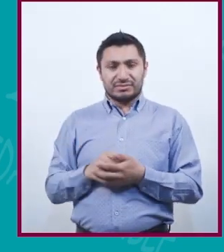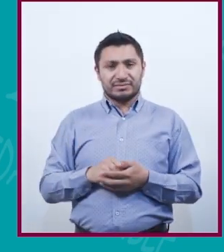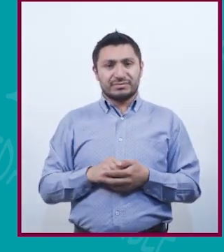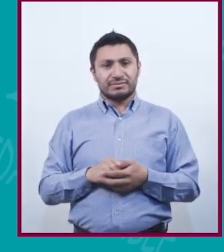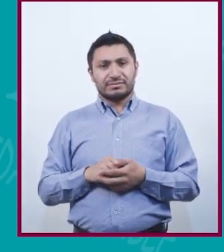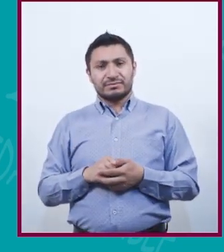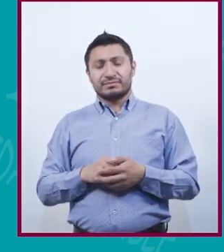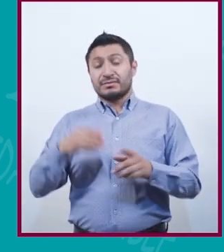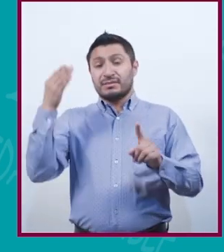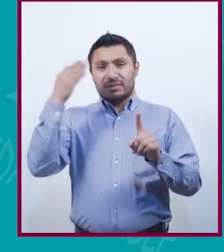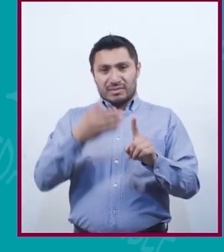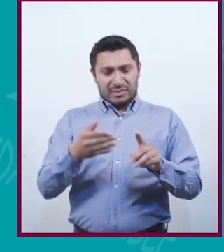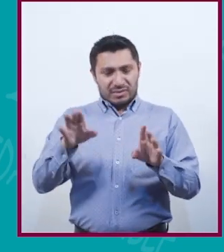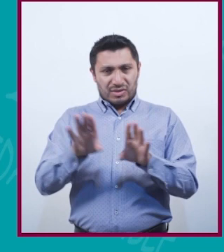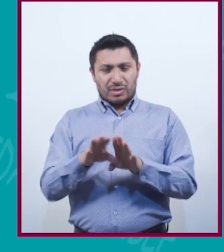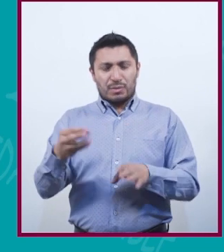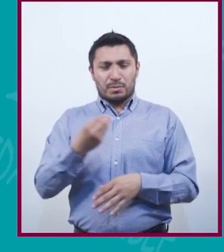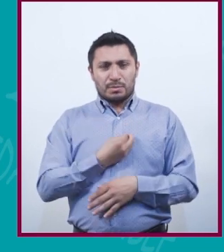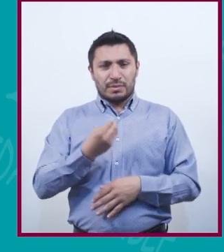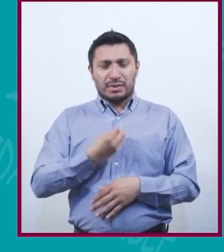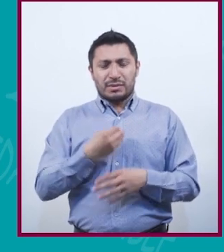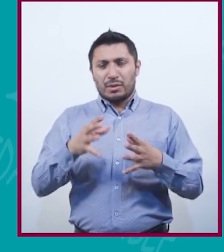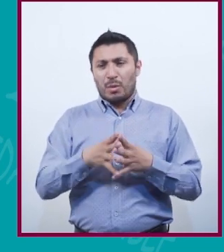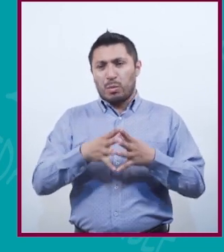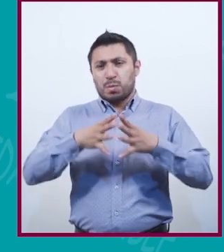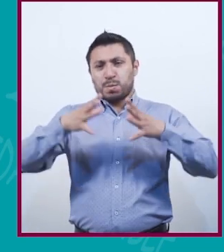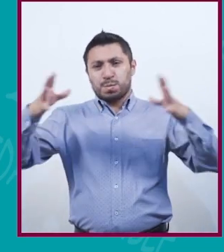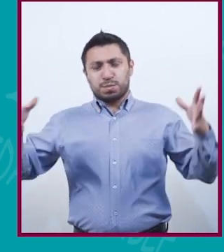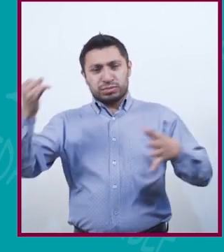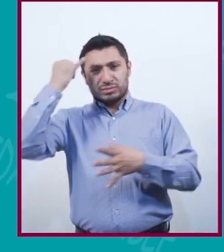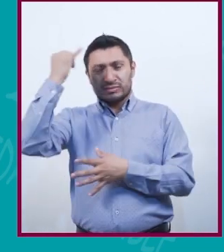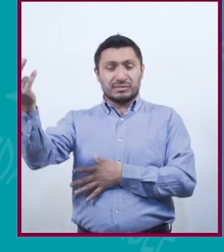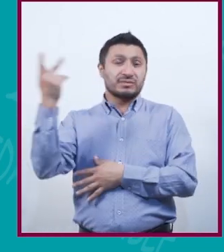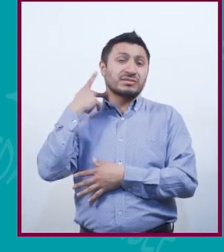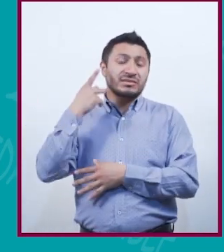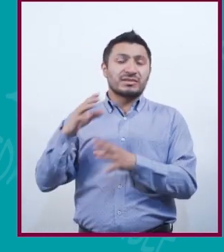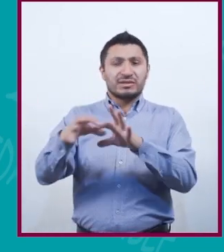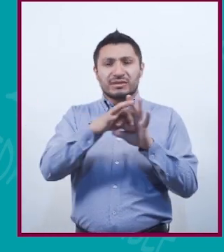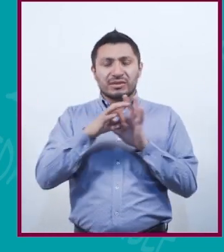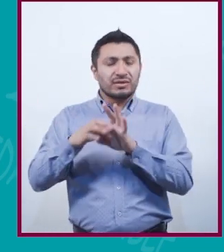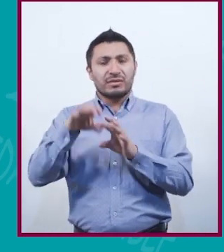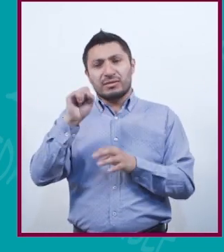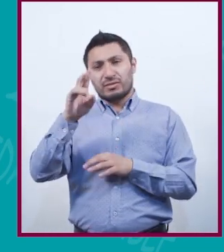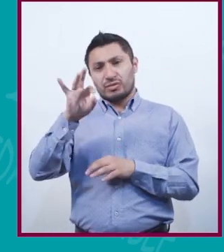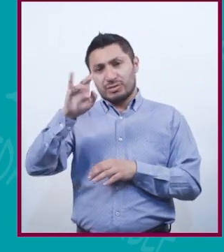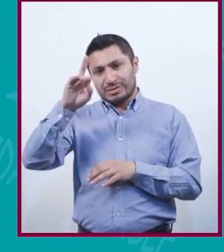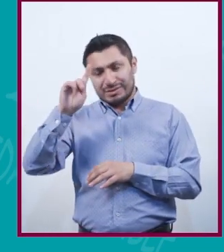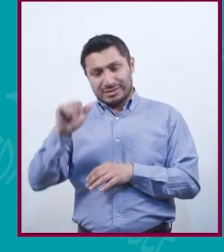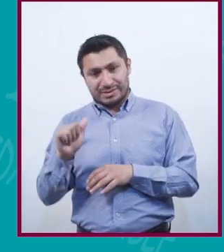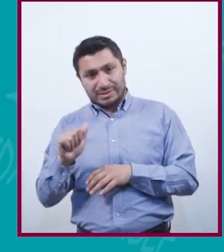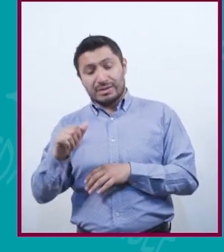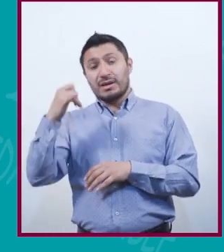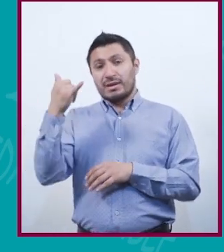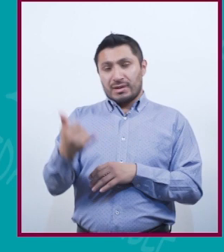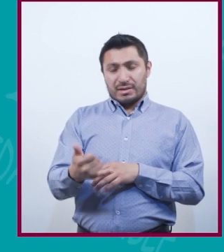del Golfo Pérsico, el objetivo de contener la expansión ideológica y política de la Unión Soviética y el imperativo